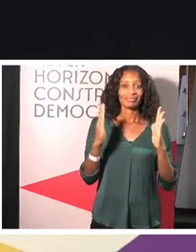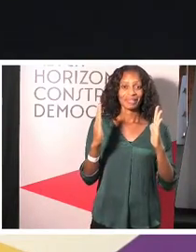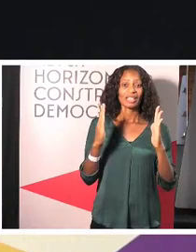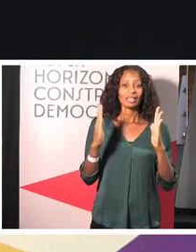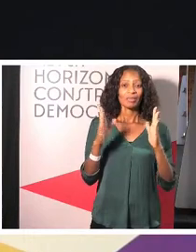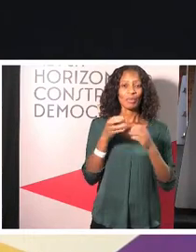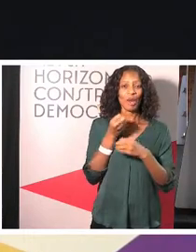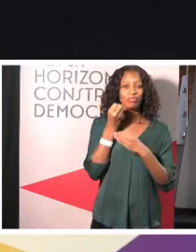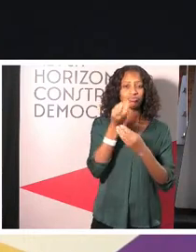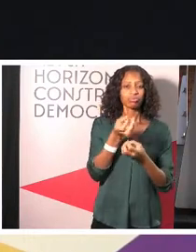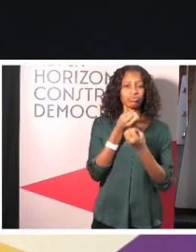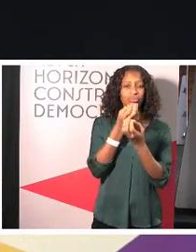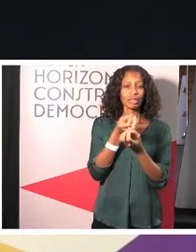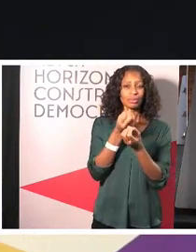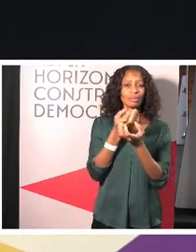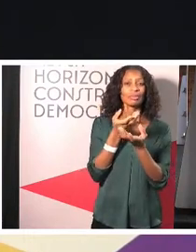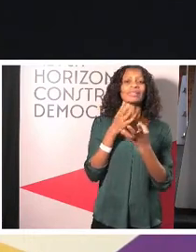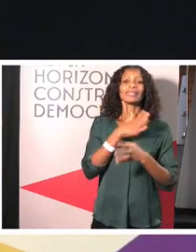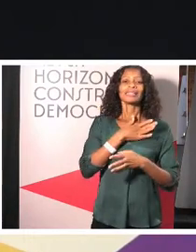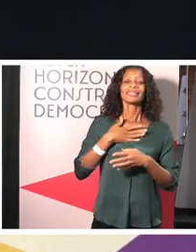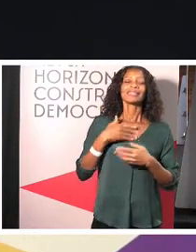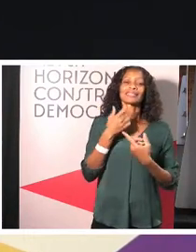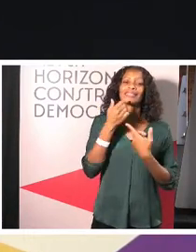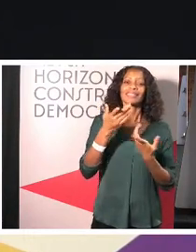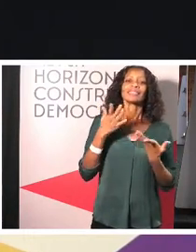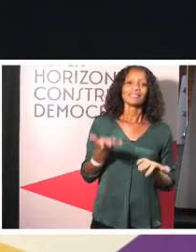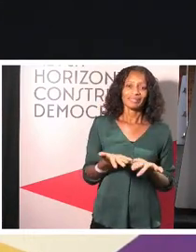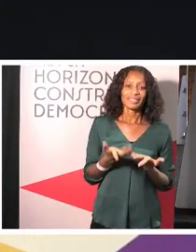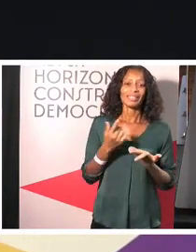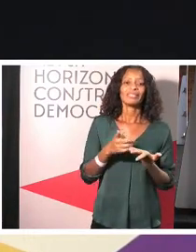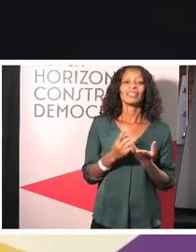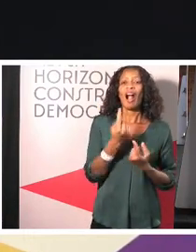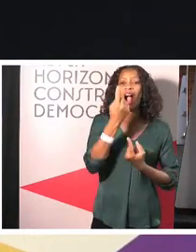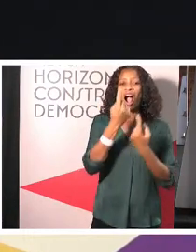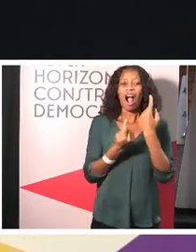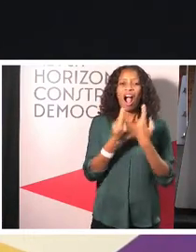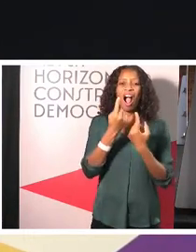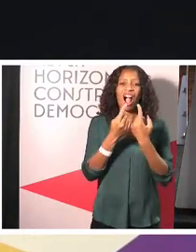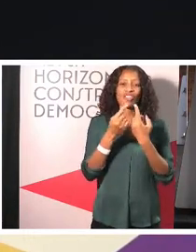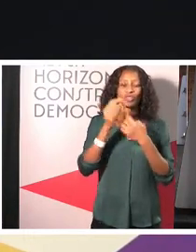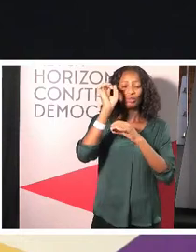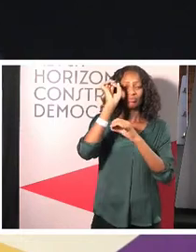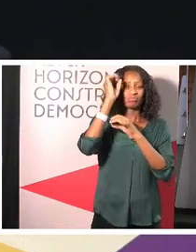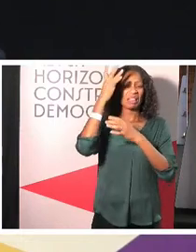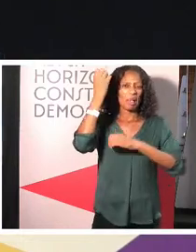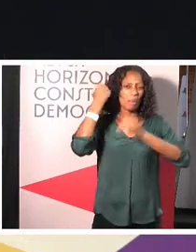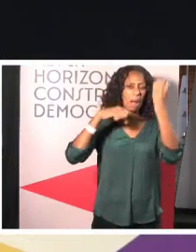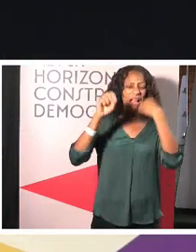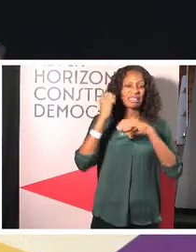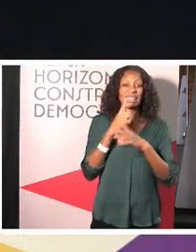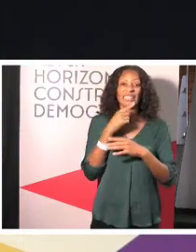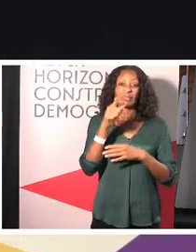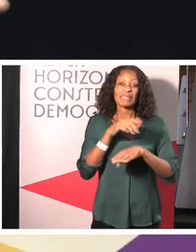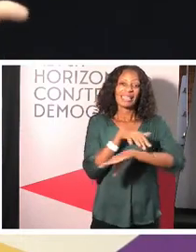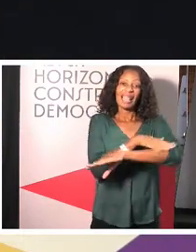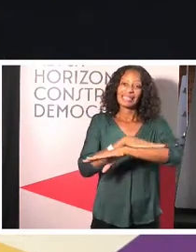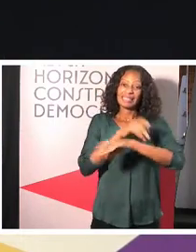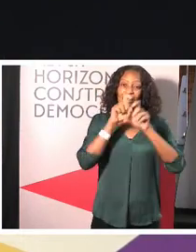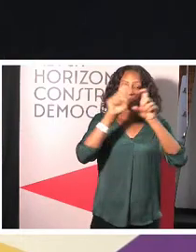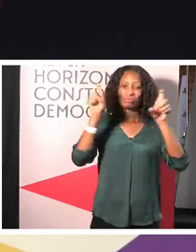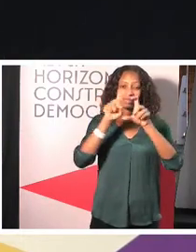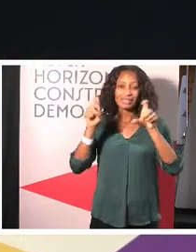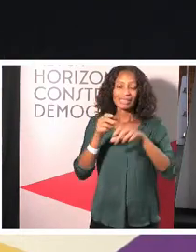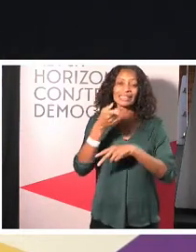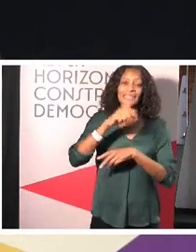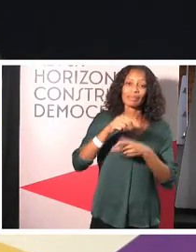esta primera exposición, me gustaría tratar de desmontar dos paradigmas, que son las de las instituciones del Estado y las de la libertad. Y las considero útiles